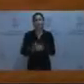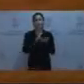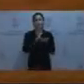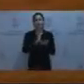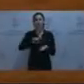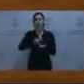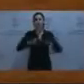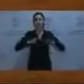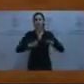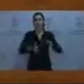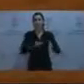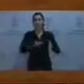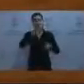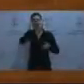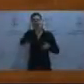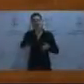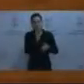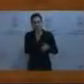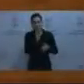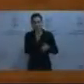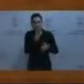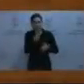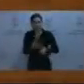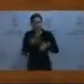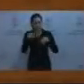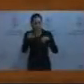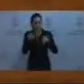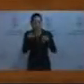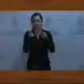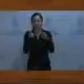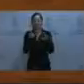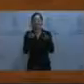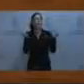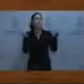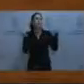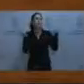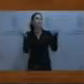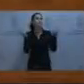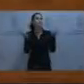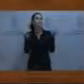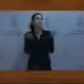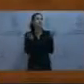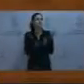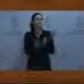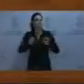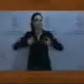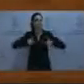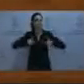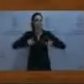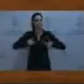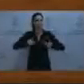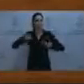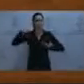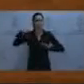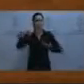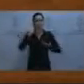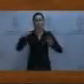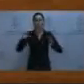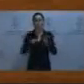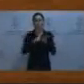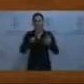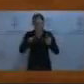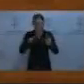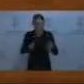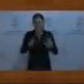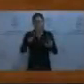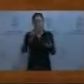vacaciones de Perlora. Hemos planteado un innumerable número de iniciativas desde aquel año 2007 en este Parlamento,